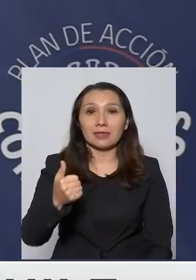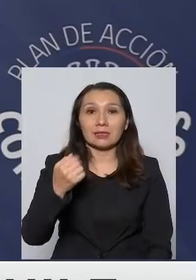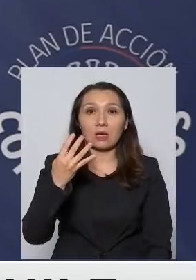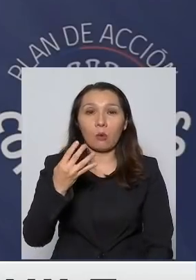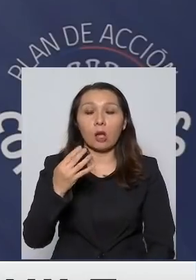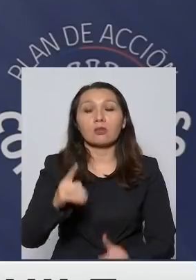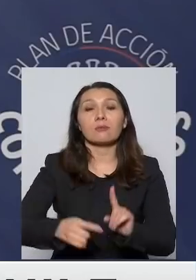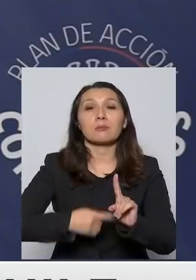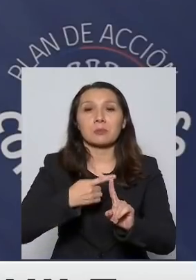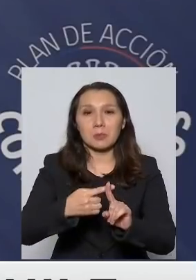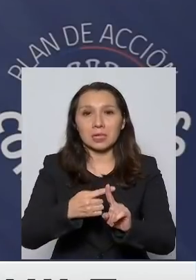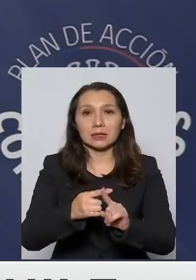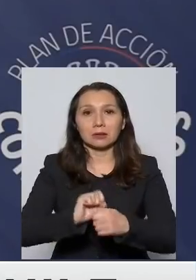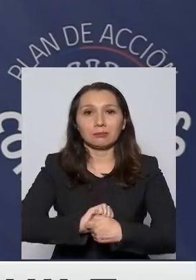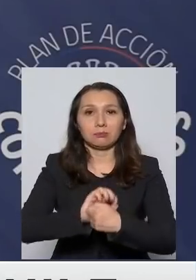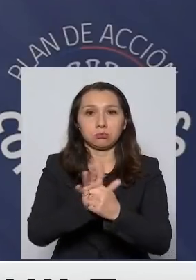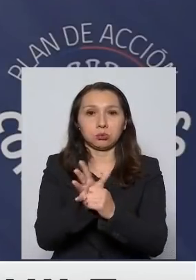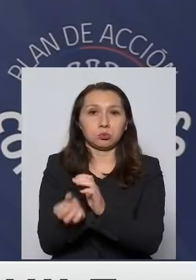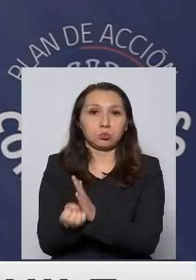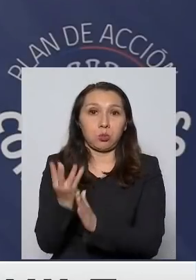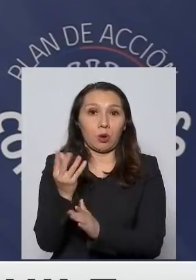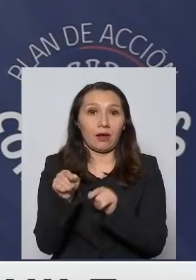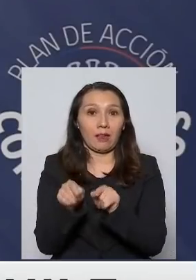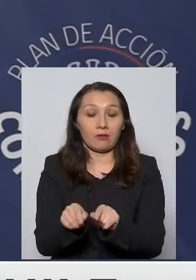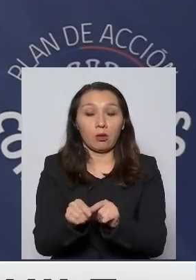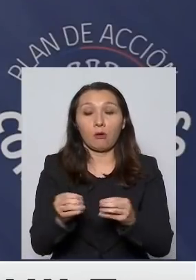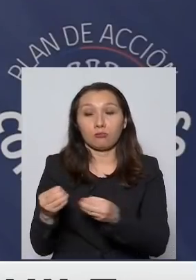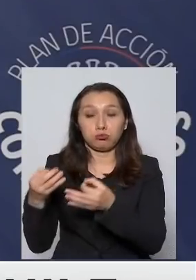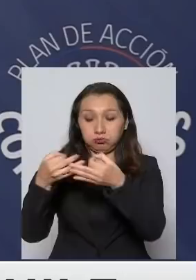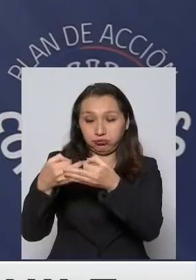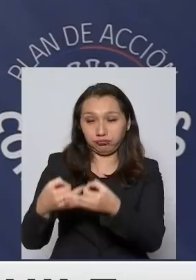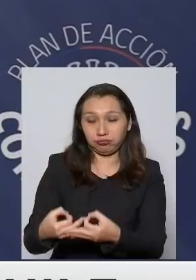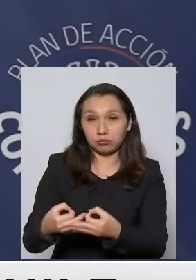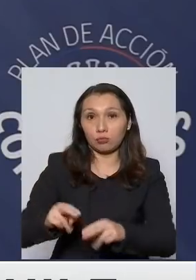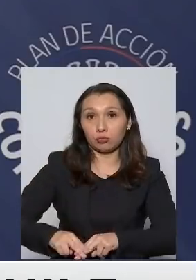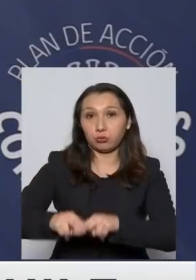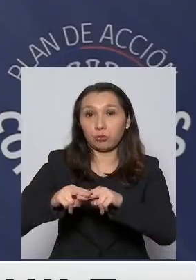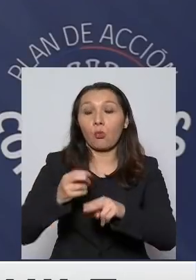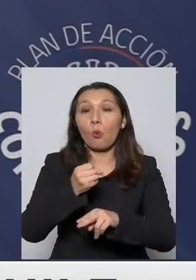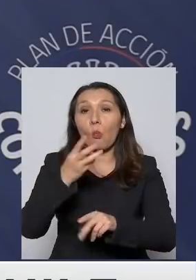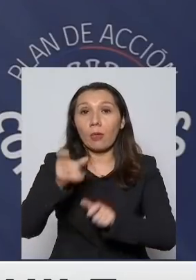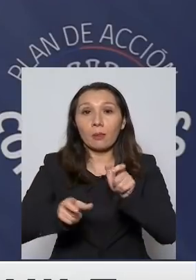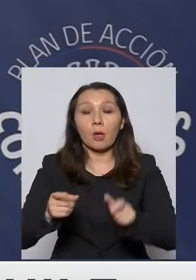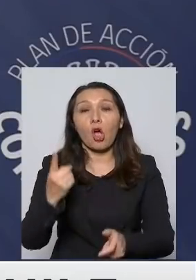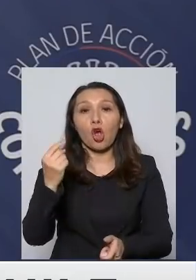464 nuevos casos, los que acumulados llevamos